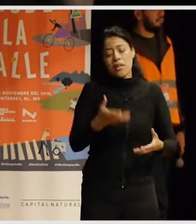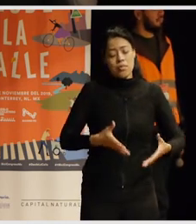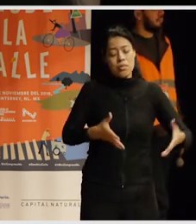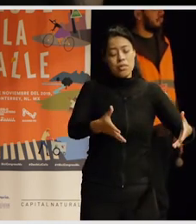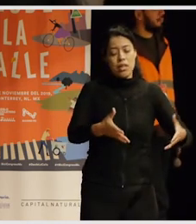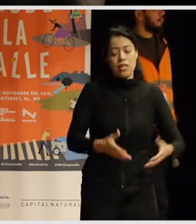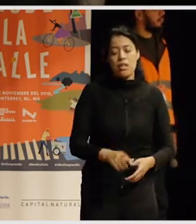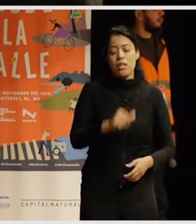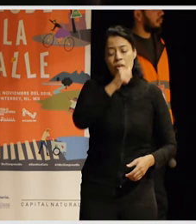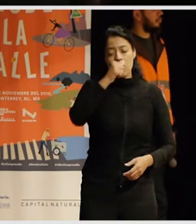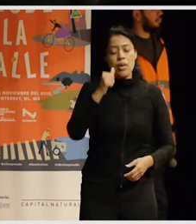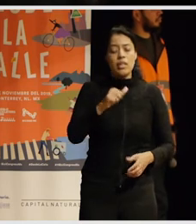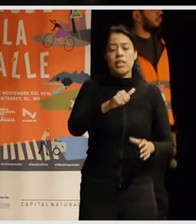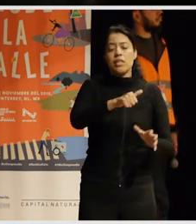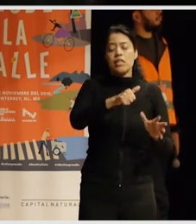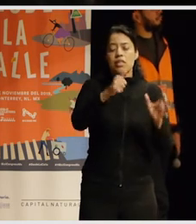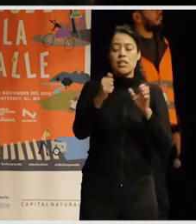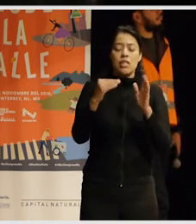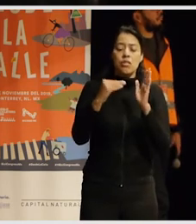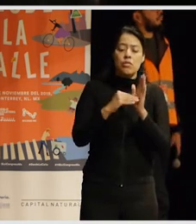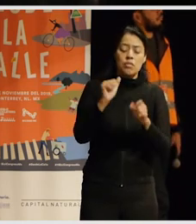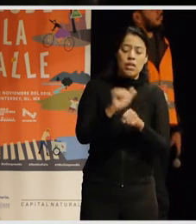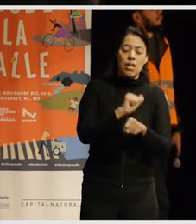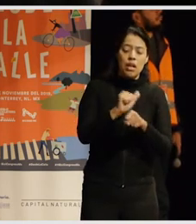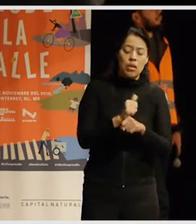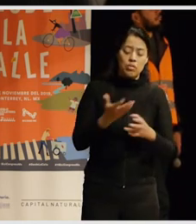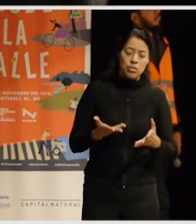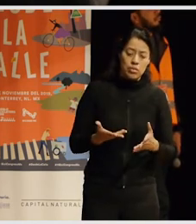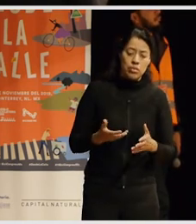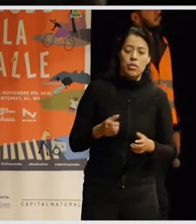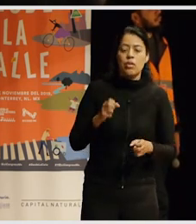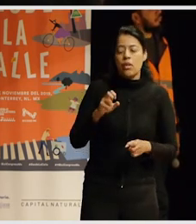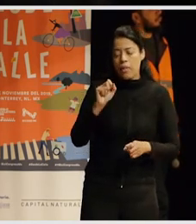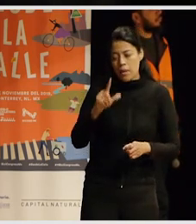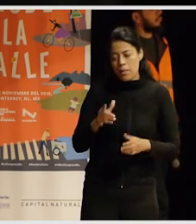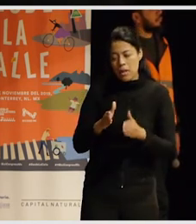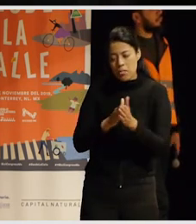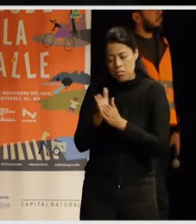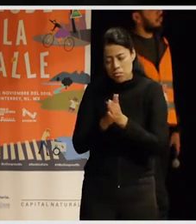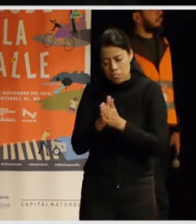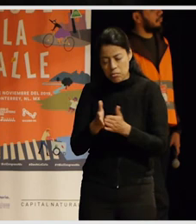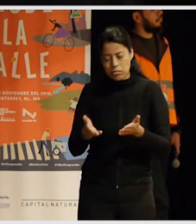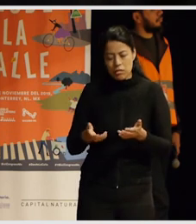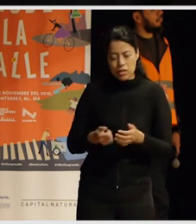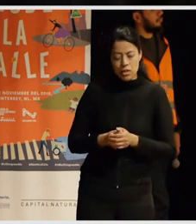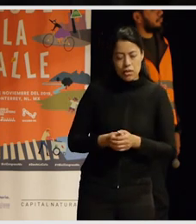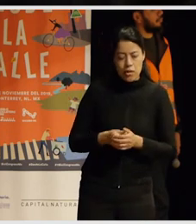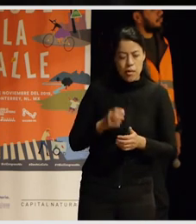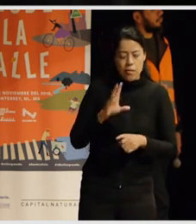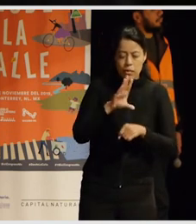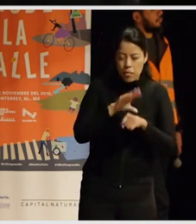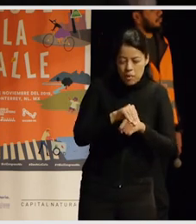juárez hay 600 mil autos más todos los que pues se cruzan los chocolate no que llamamos unas placas rojas hay raras dieron